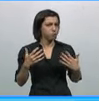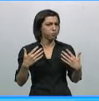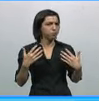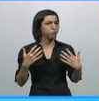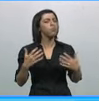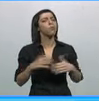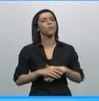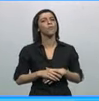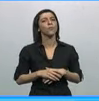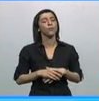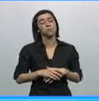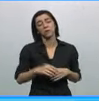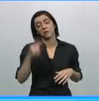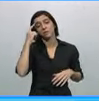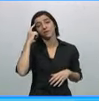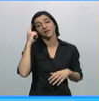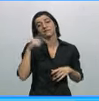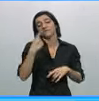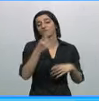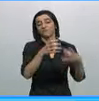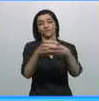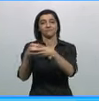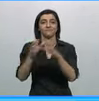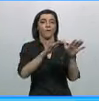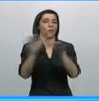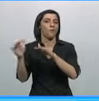Estamos, yo creo que en las mismas condiciones que todos. Llega